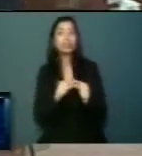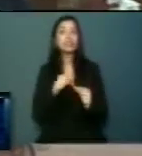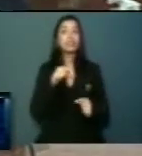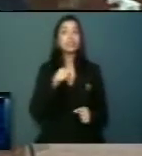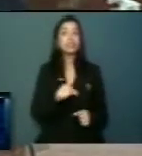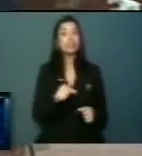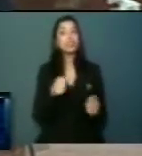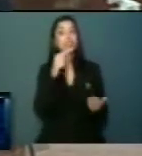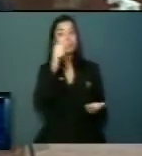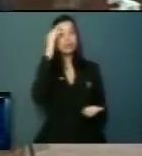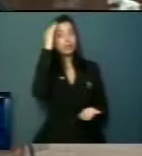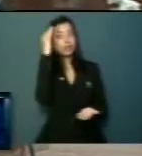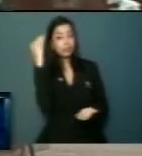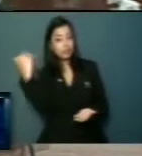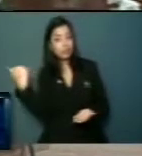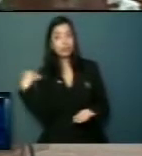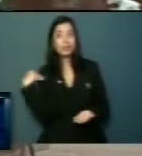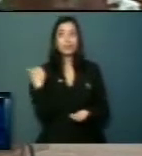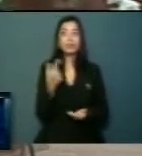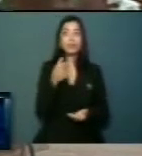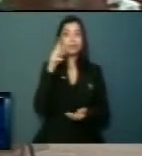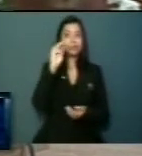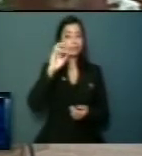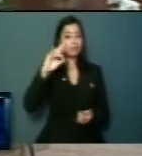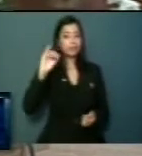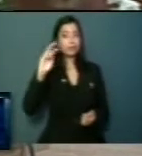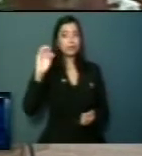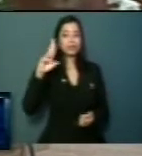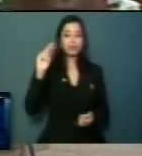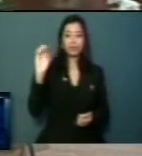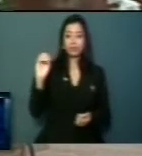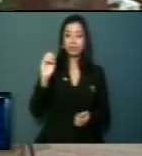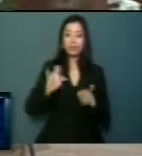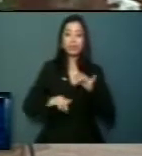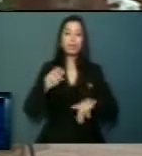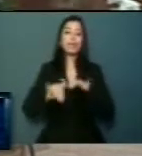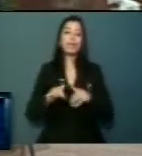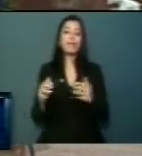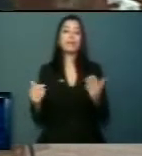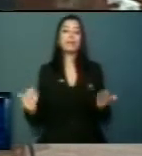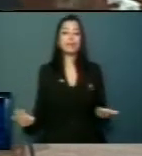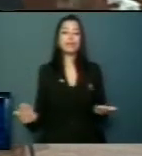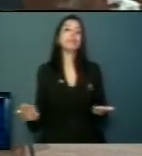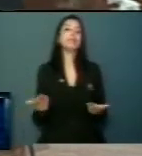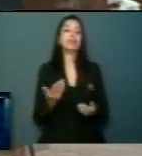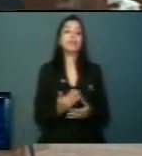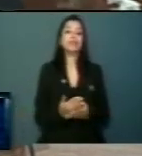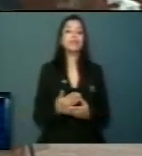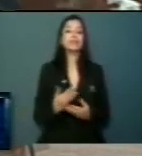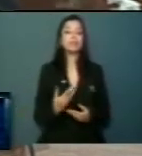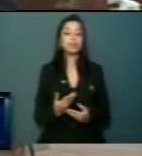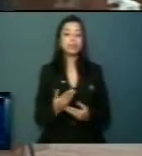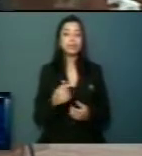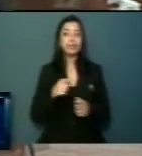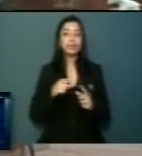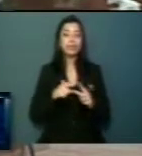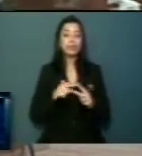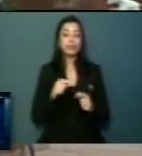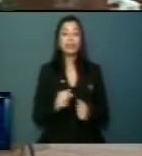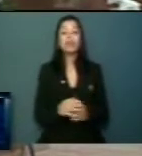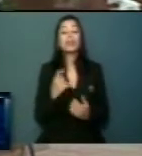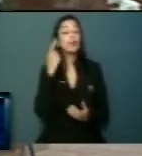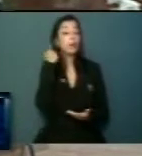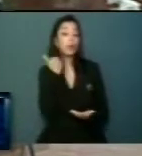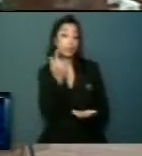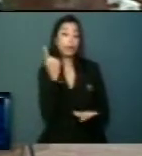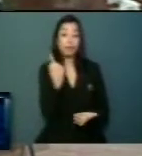excelentísima senadora María de los Ángeles Moreno, secretaria general del Parlamento Latinoamericano, señor presidente de la